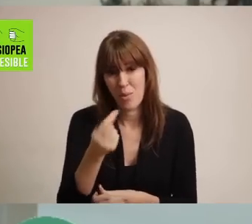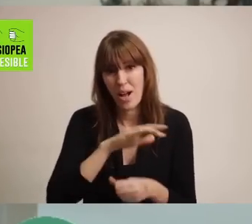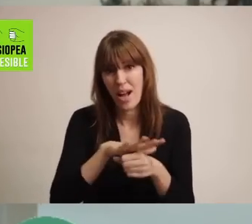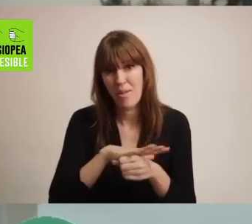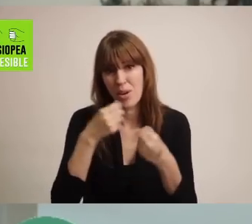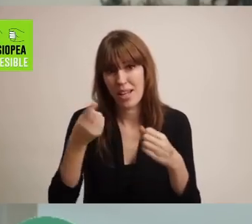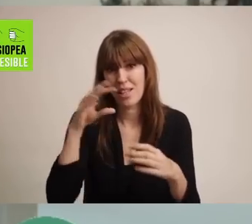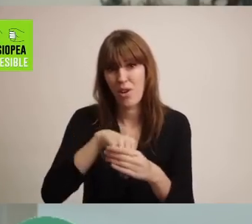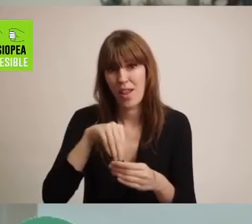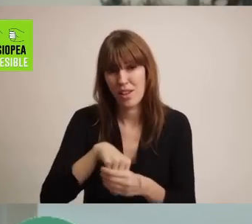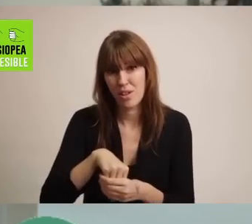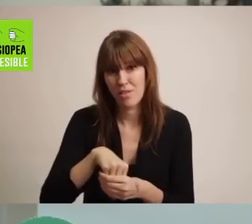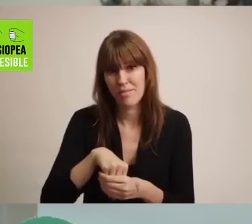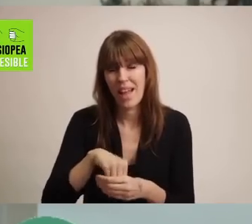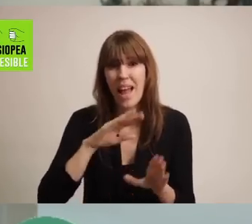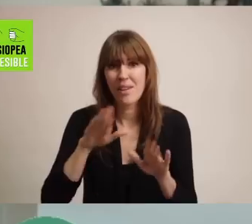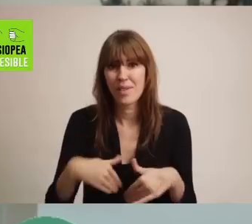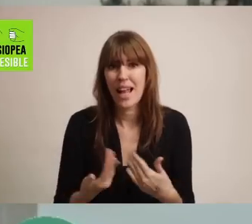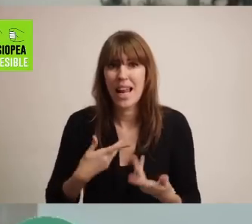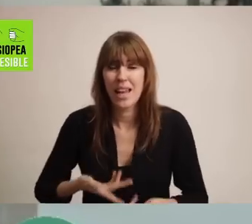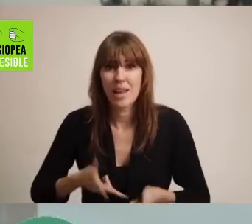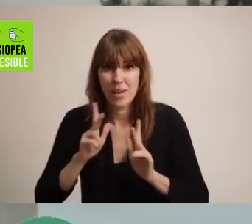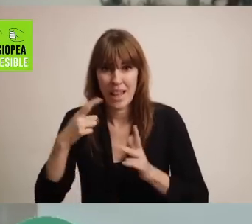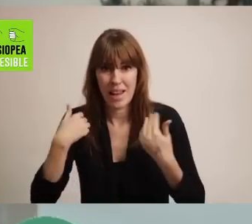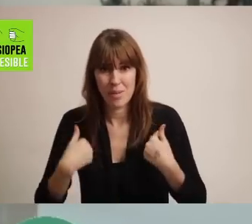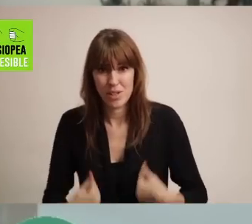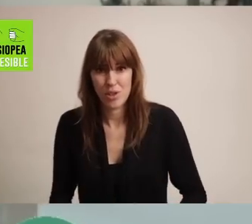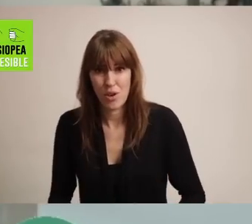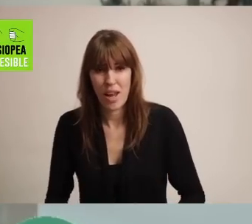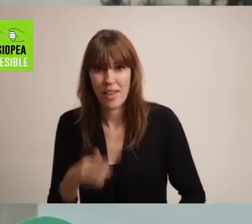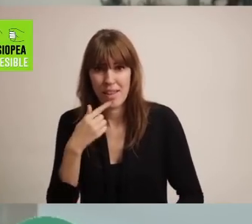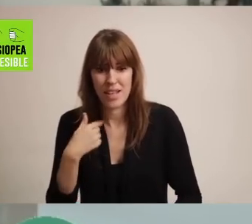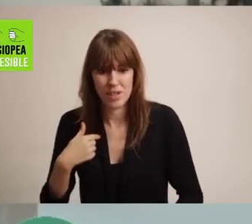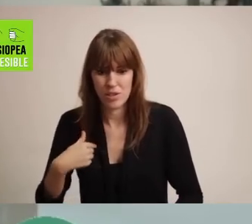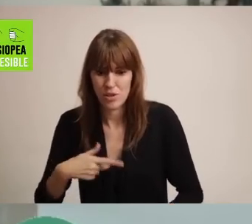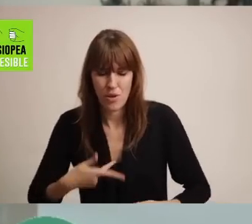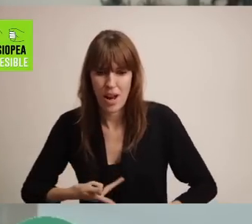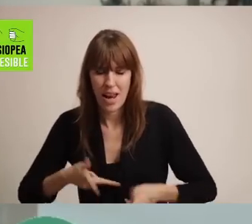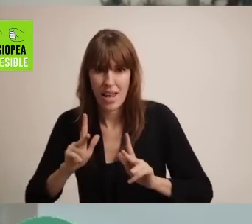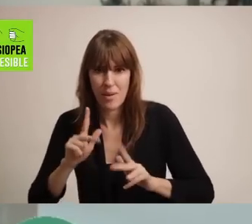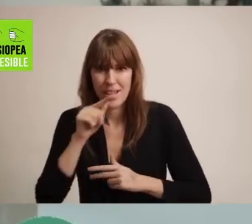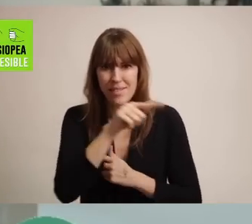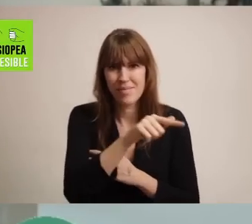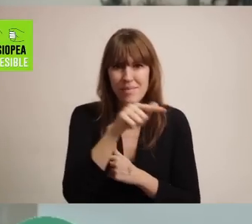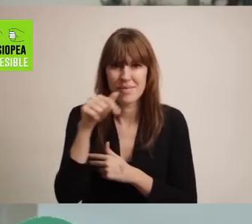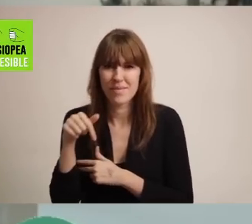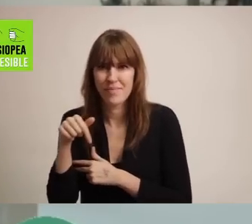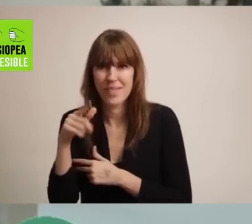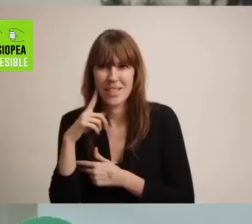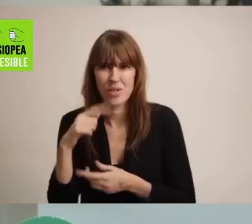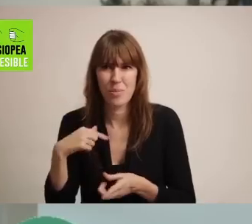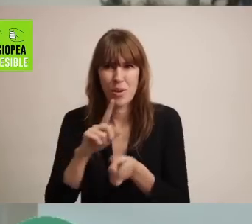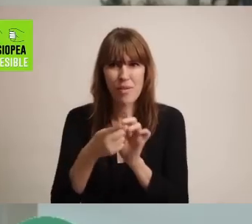pues condicionan la libertad de la persona para poder ser el mismo, porque está codificado, lo han programado.